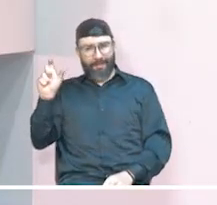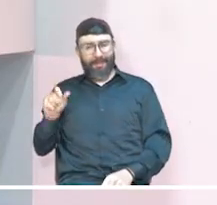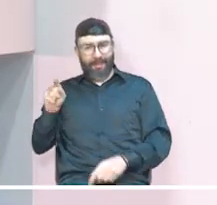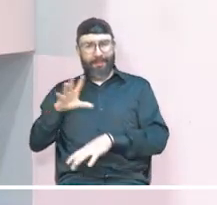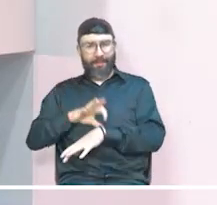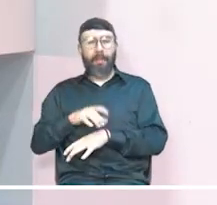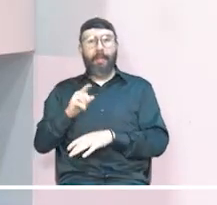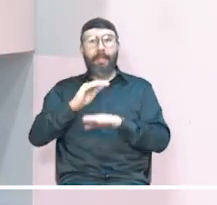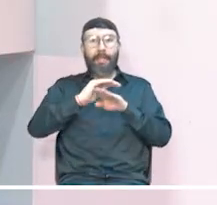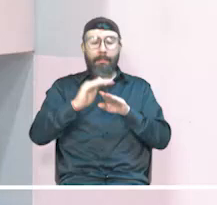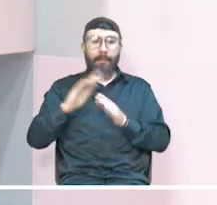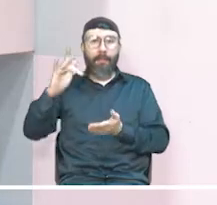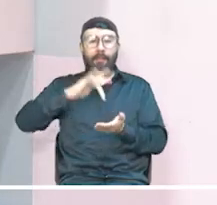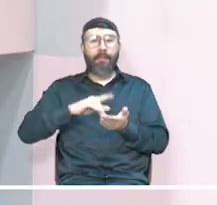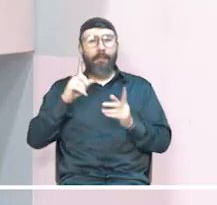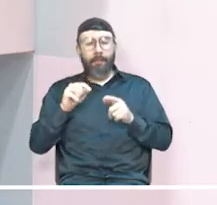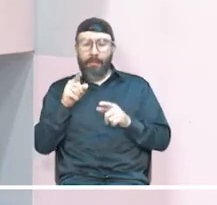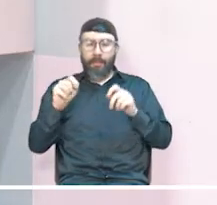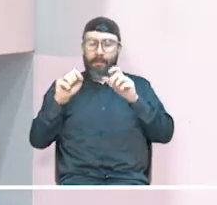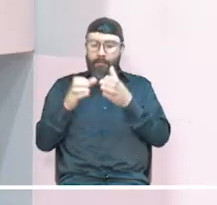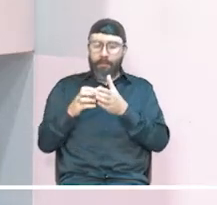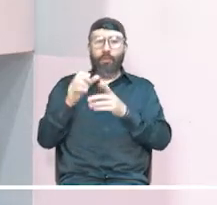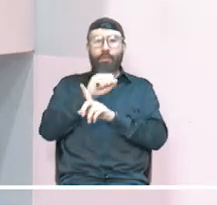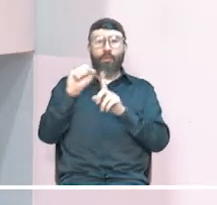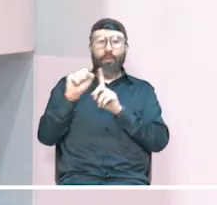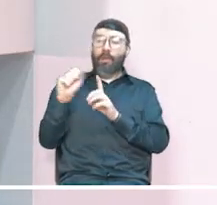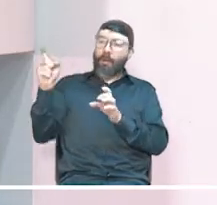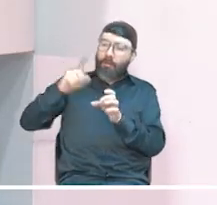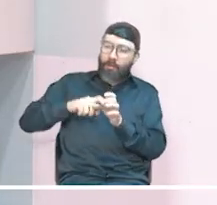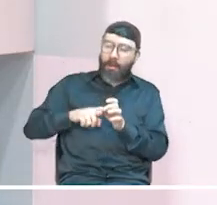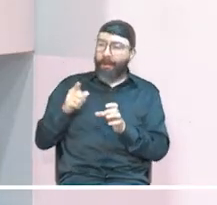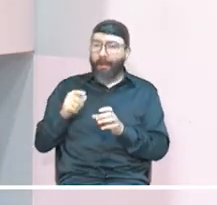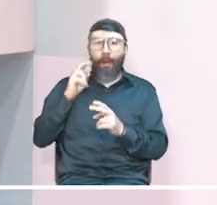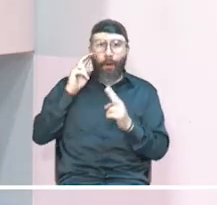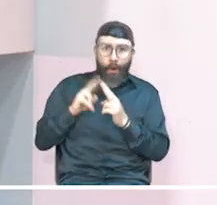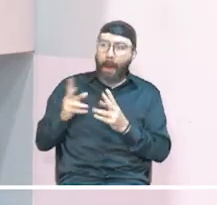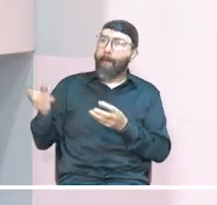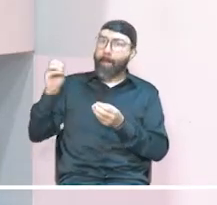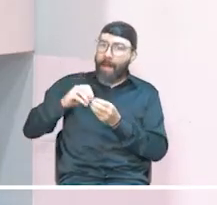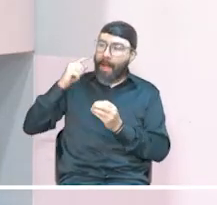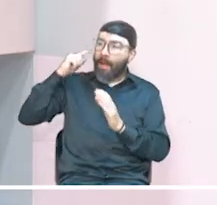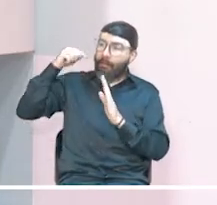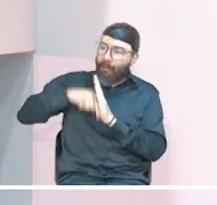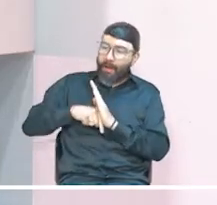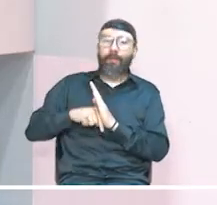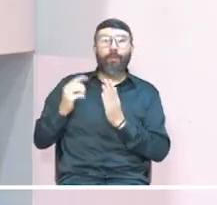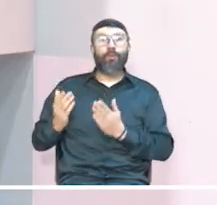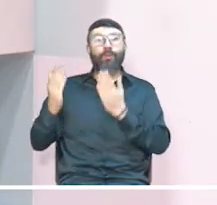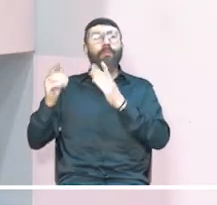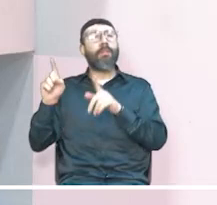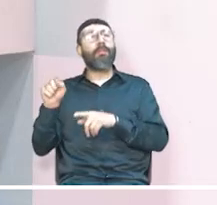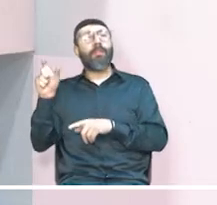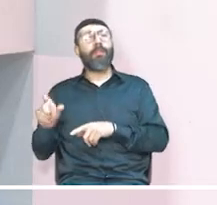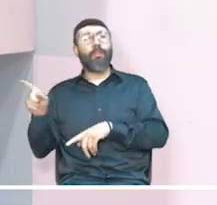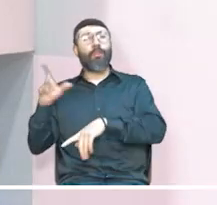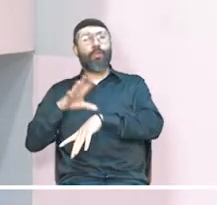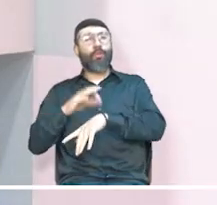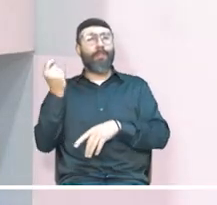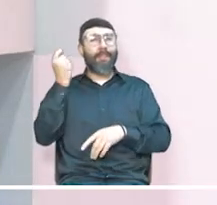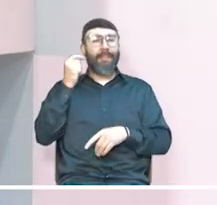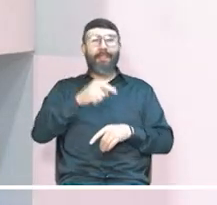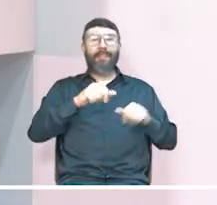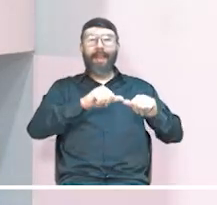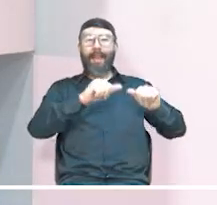lo revisen en redes sociales, que llamen al call center para conocer un poquito más acerca de él. El doctor acaba de terminar también a Nolaima.